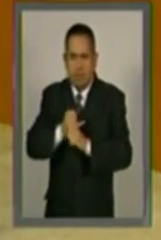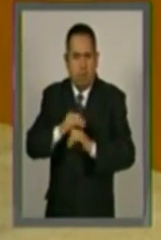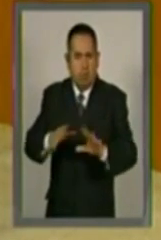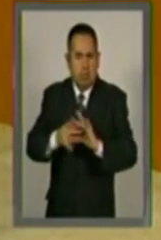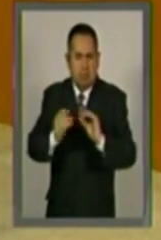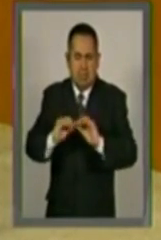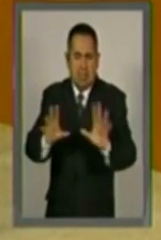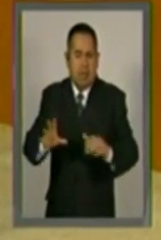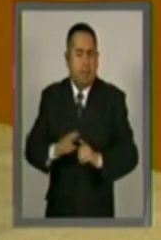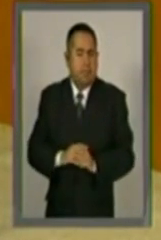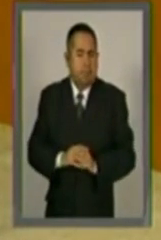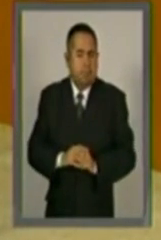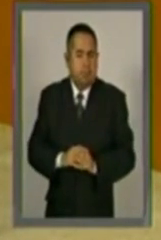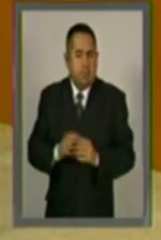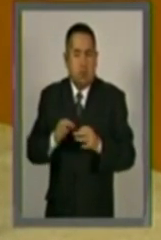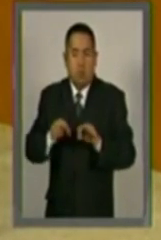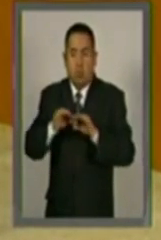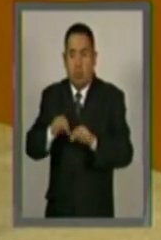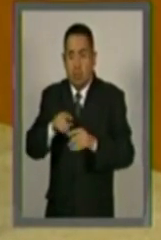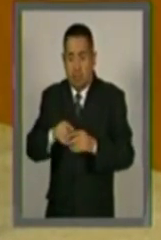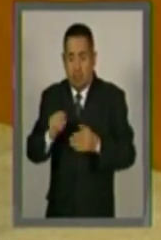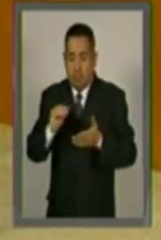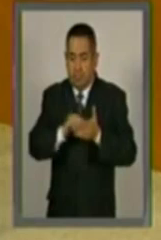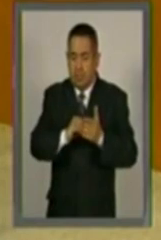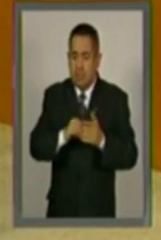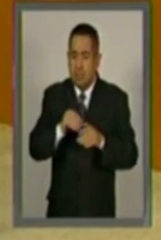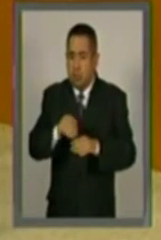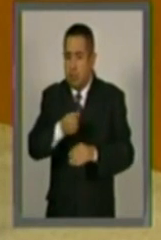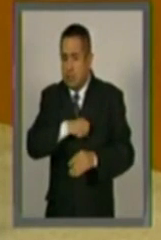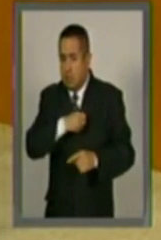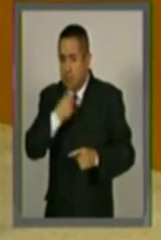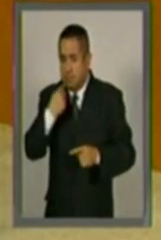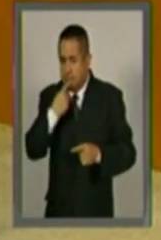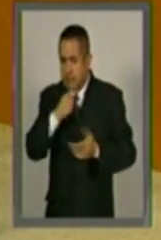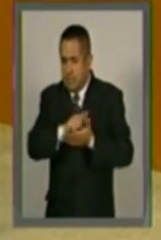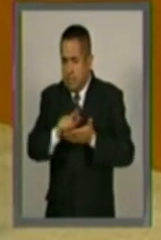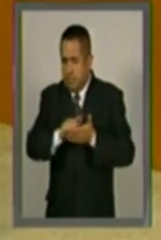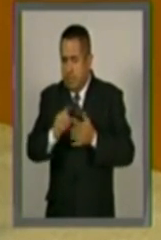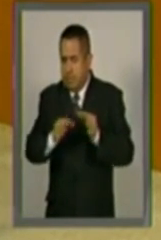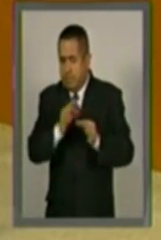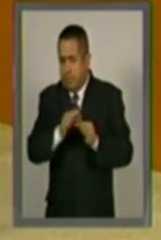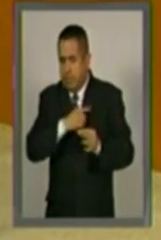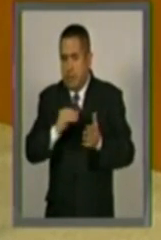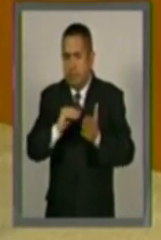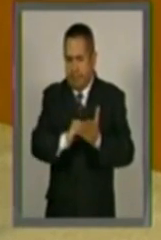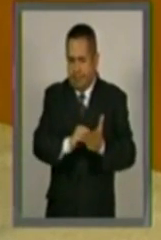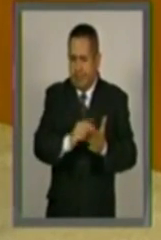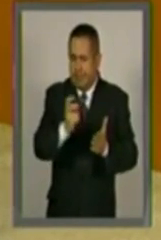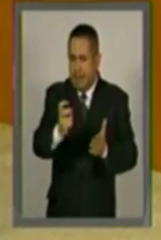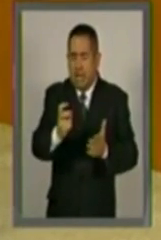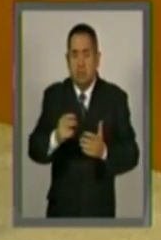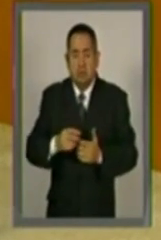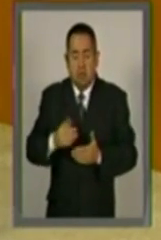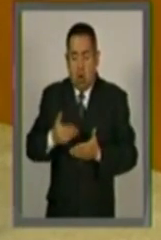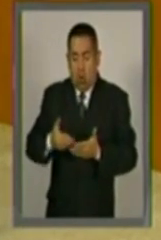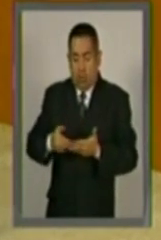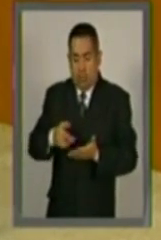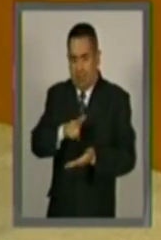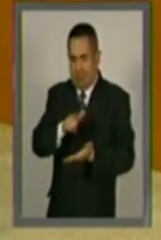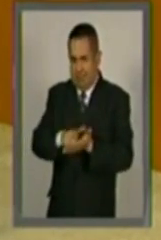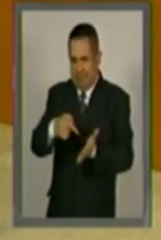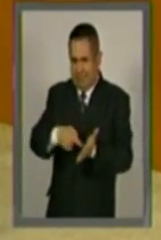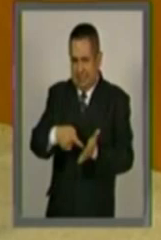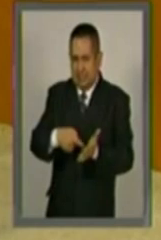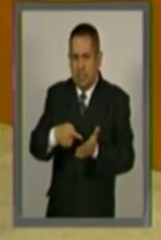apremiante incluir la salud bucal en la materia de salud general razón por la cual para el caso del presente dictamen